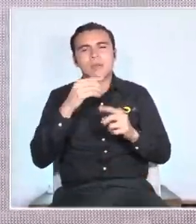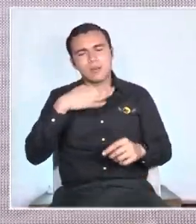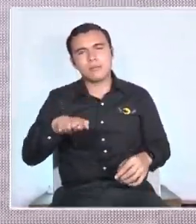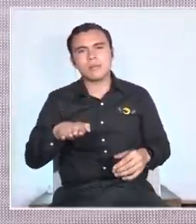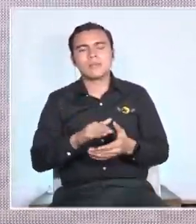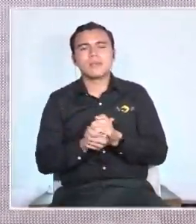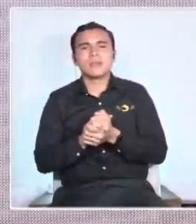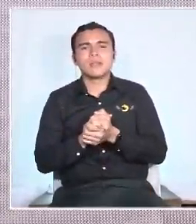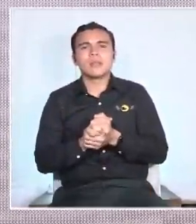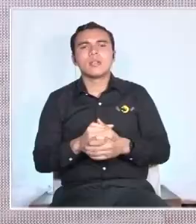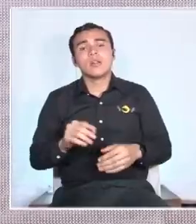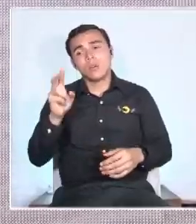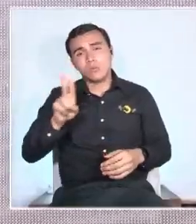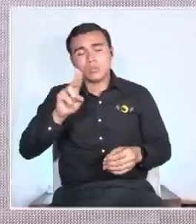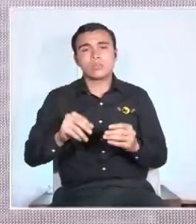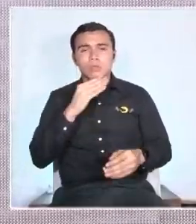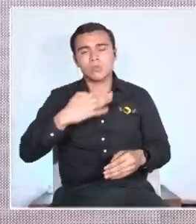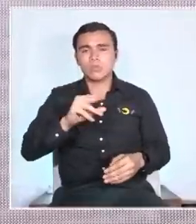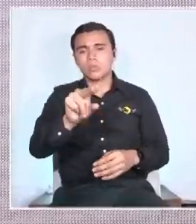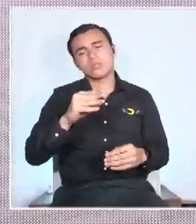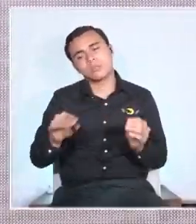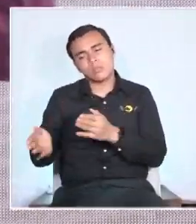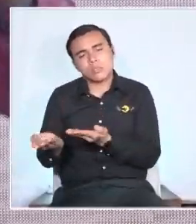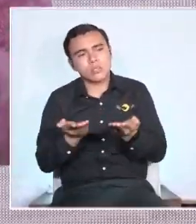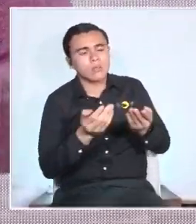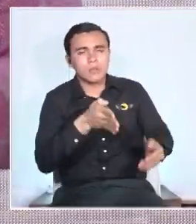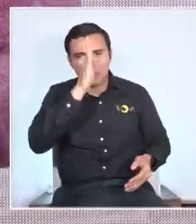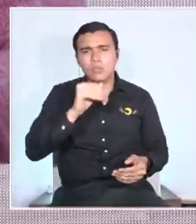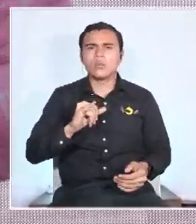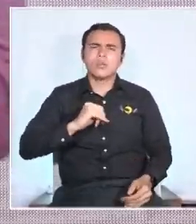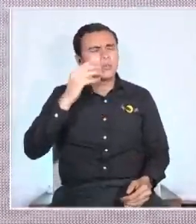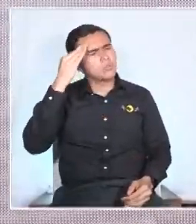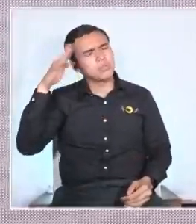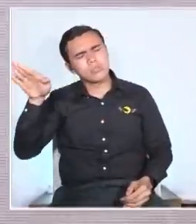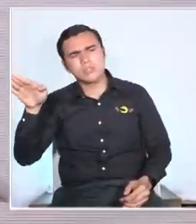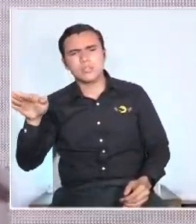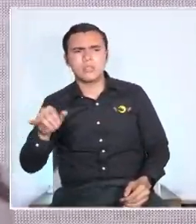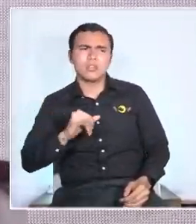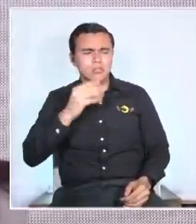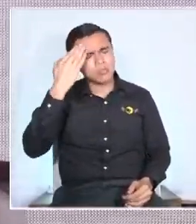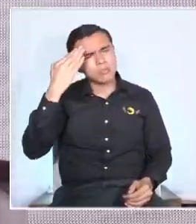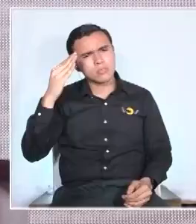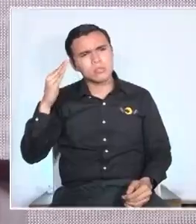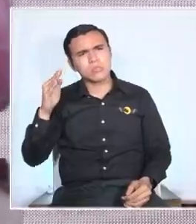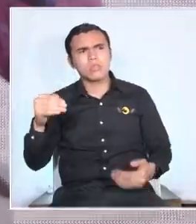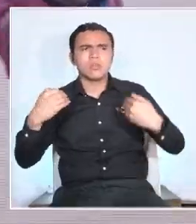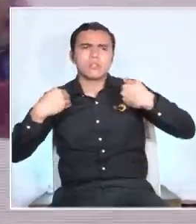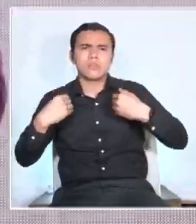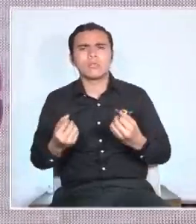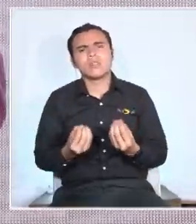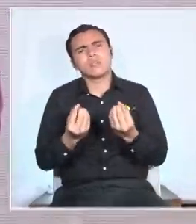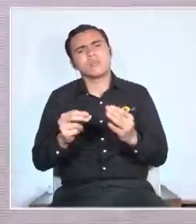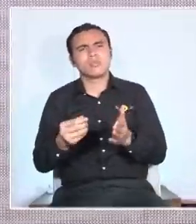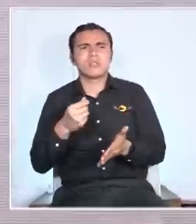para no servir a Dios. Es que no puedo, es que yo no sé, es que yo no tengo las finanzas, es que no tengo